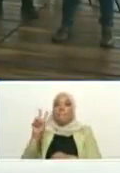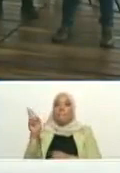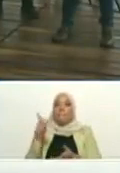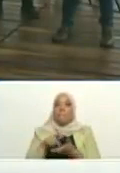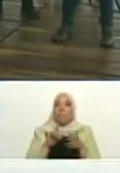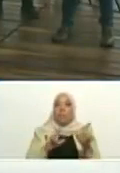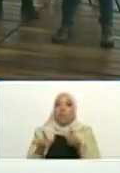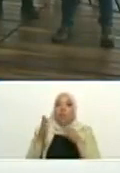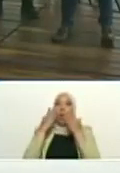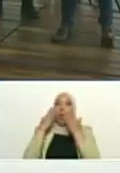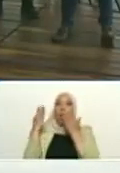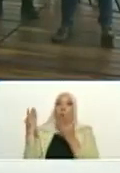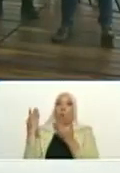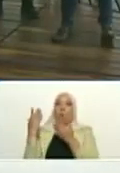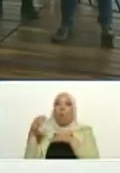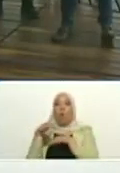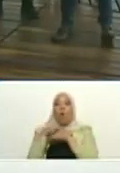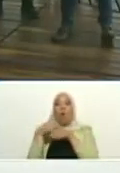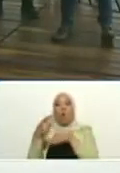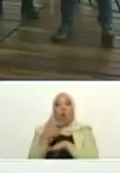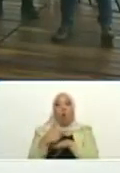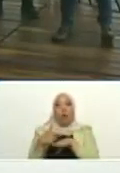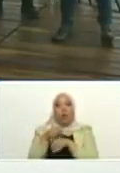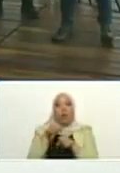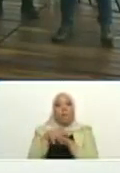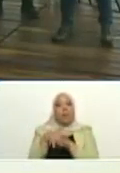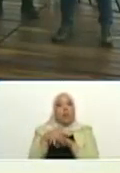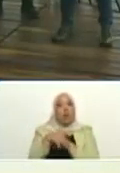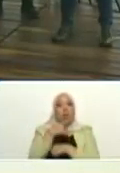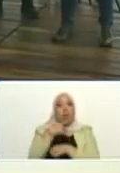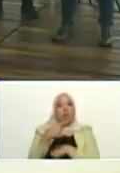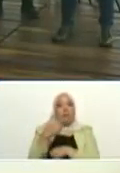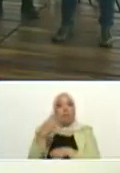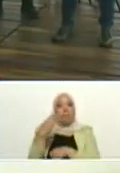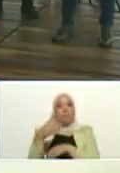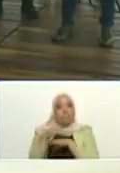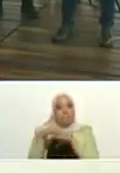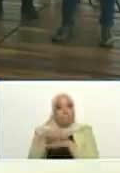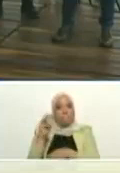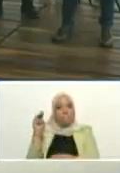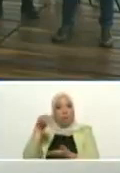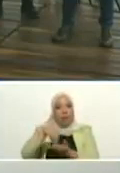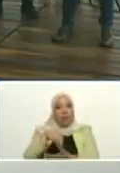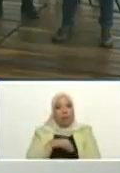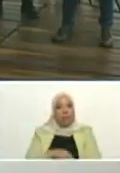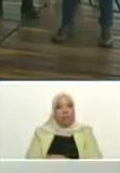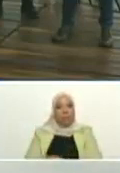Héctor Rodríguez, gobernador del estado Miranda. Adelante, Héctor.